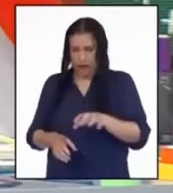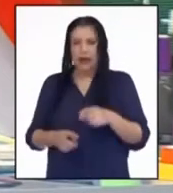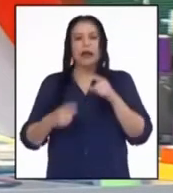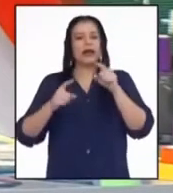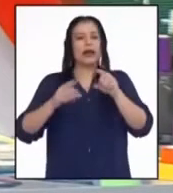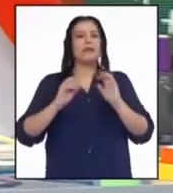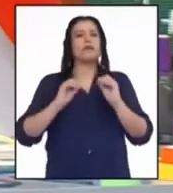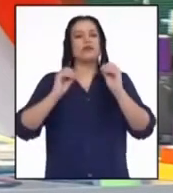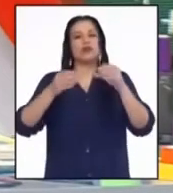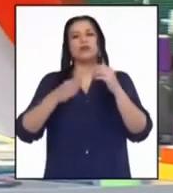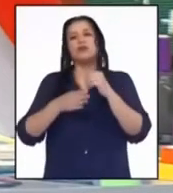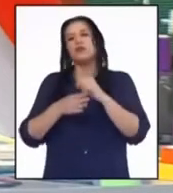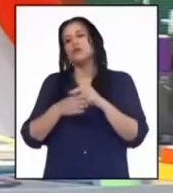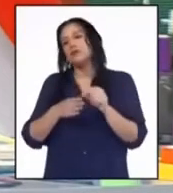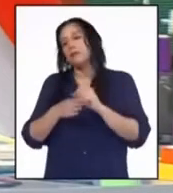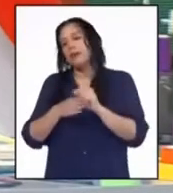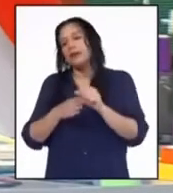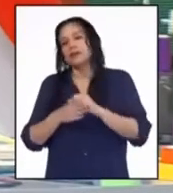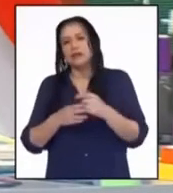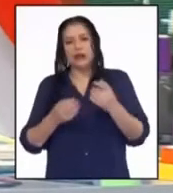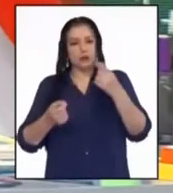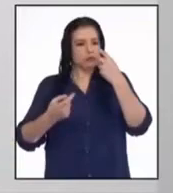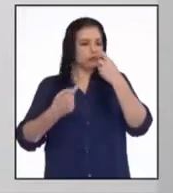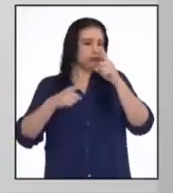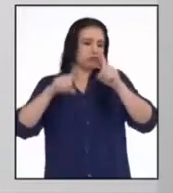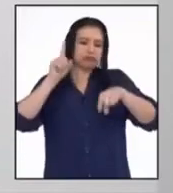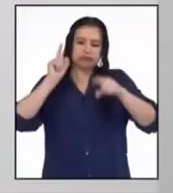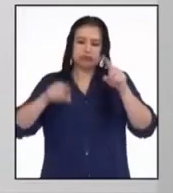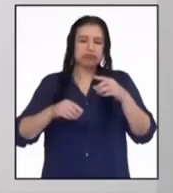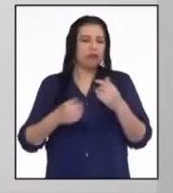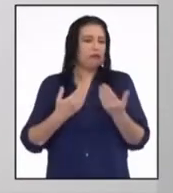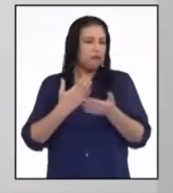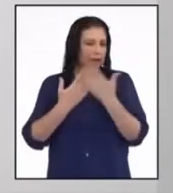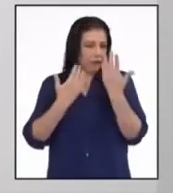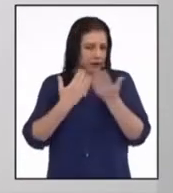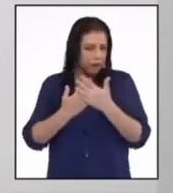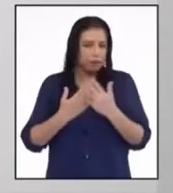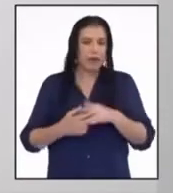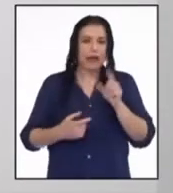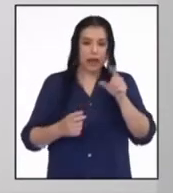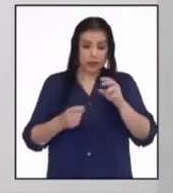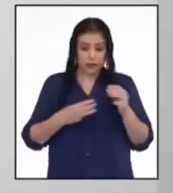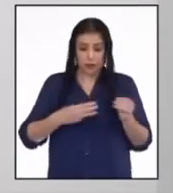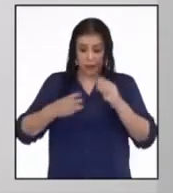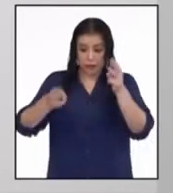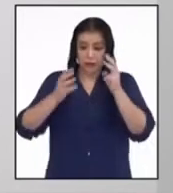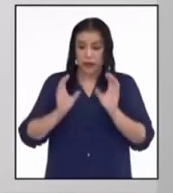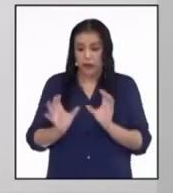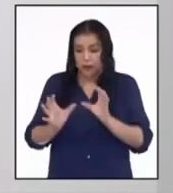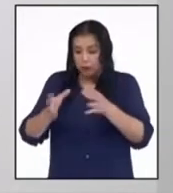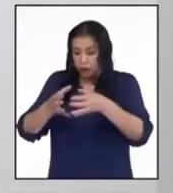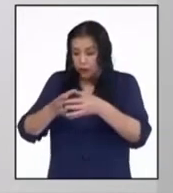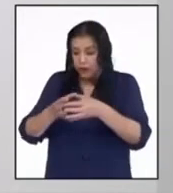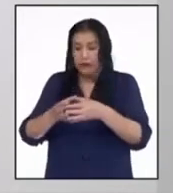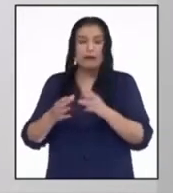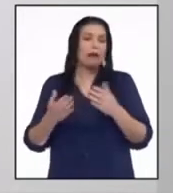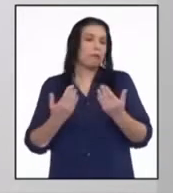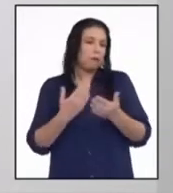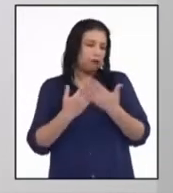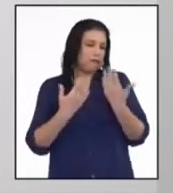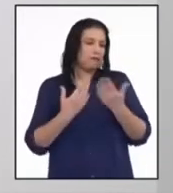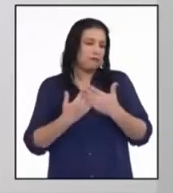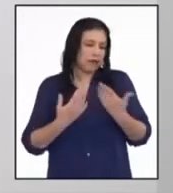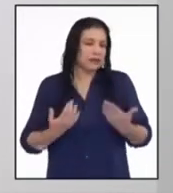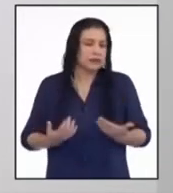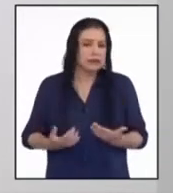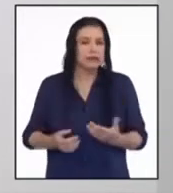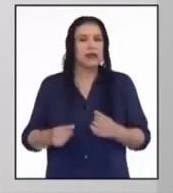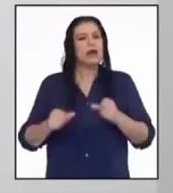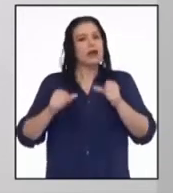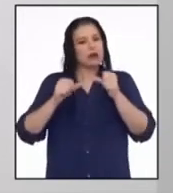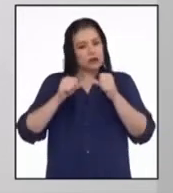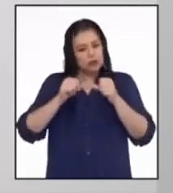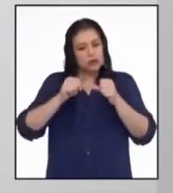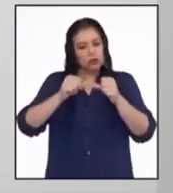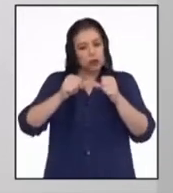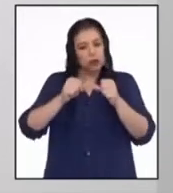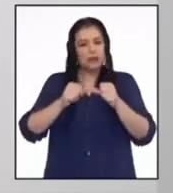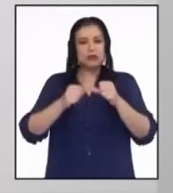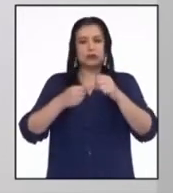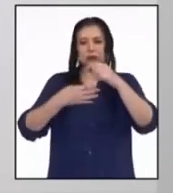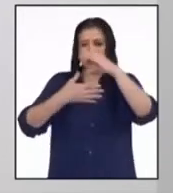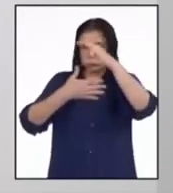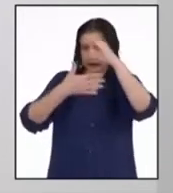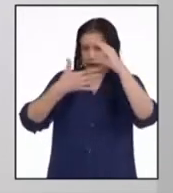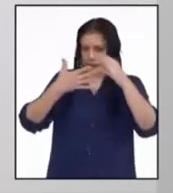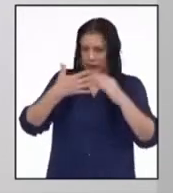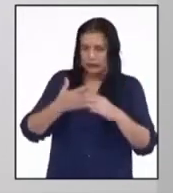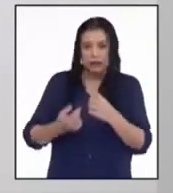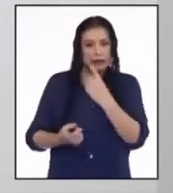llegamos a aplicar un muestreo aleatorio simple. Esta manera de conformar una muestra es la más práctica, manteniéndose el criterio de